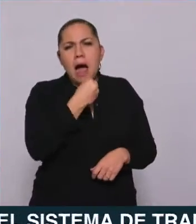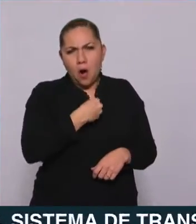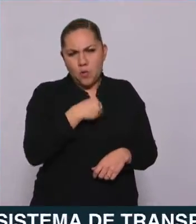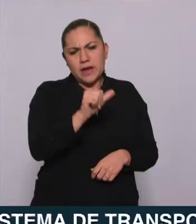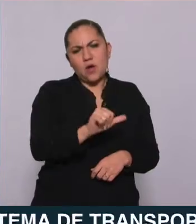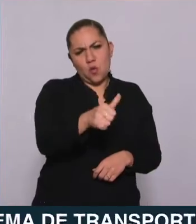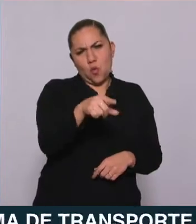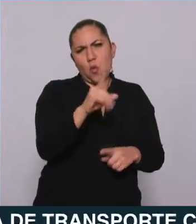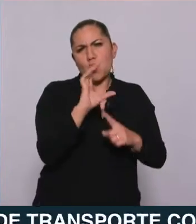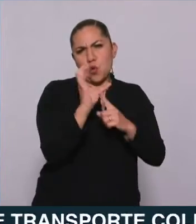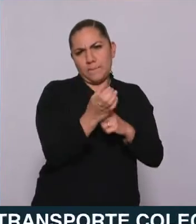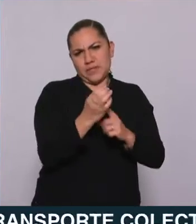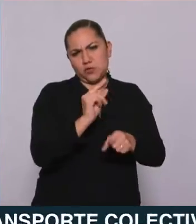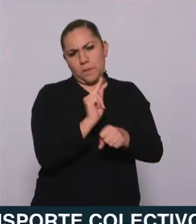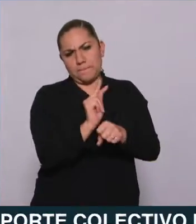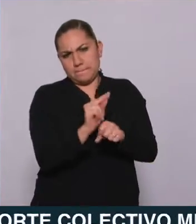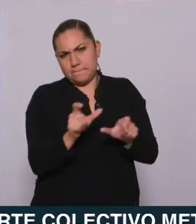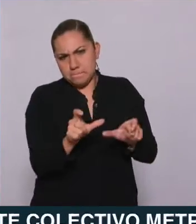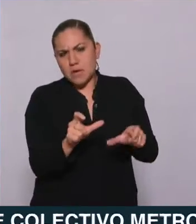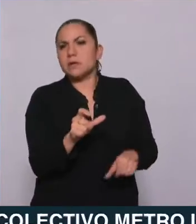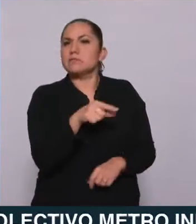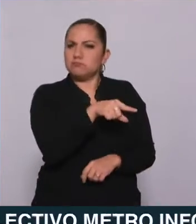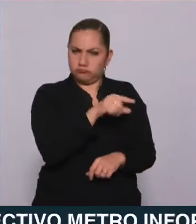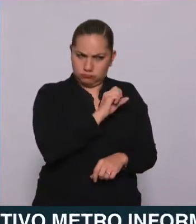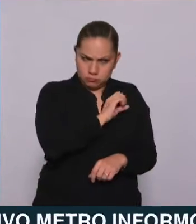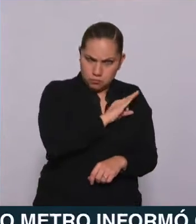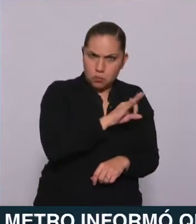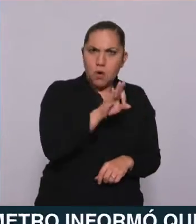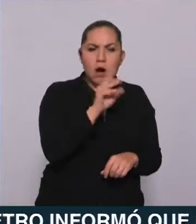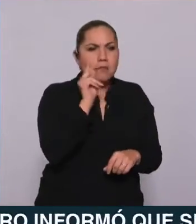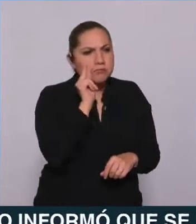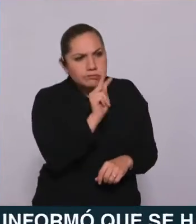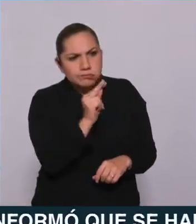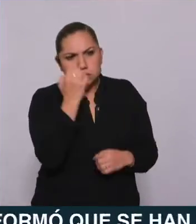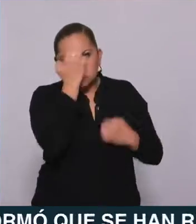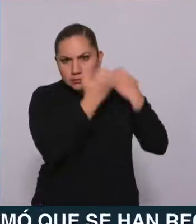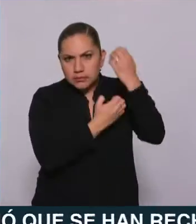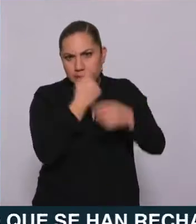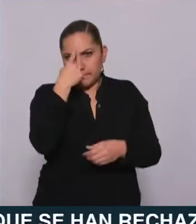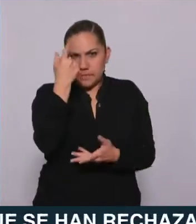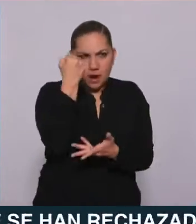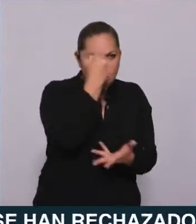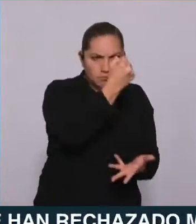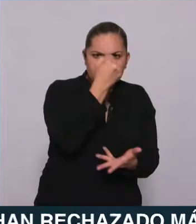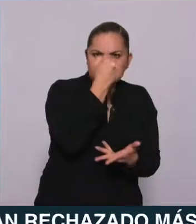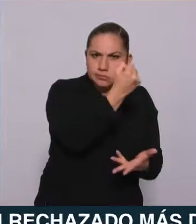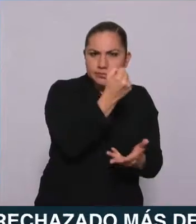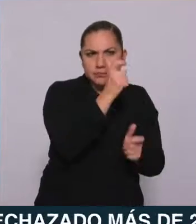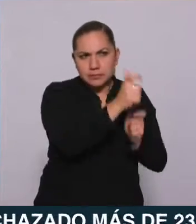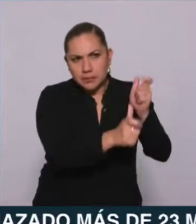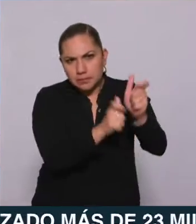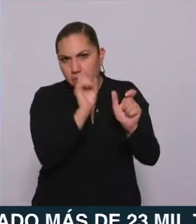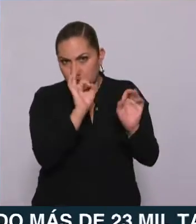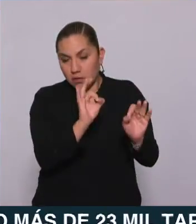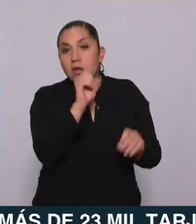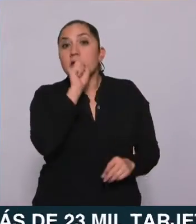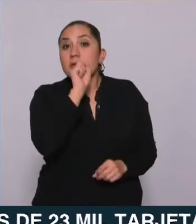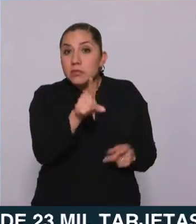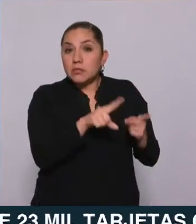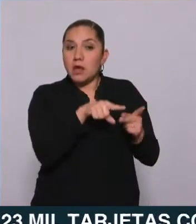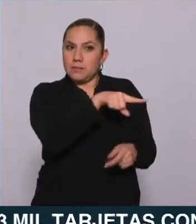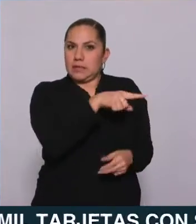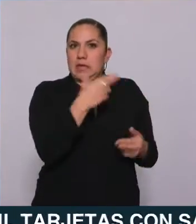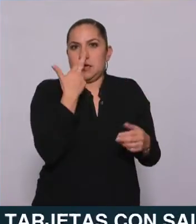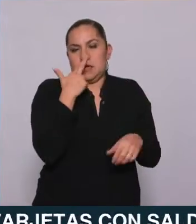nueva ley. Segundo, están obligados a convocar de manera periódica asambleas ciudadanas en las distintas colonias,